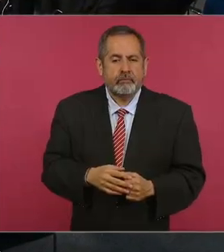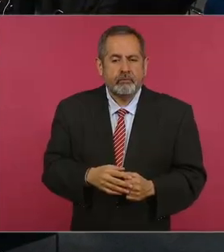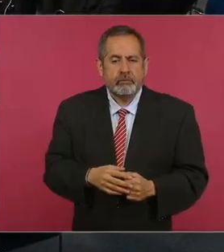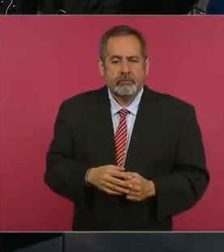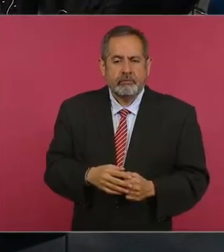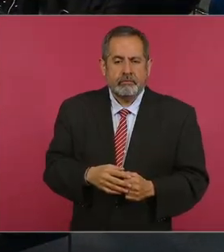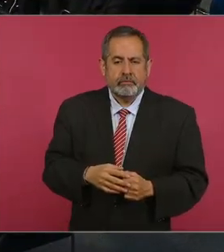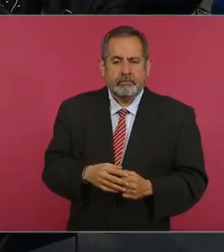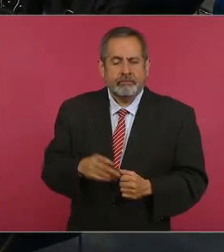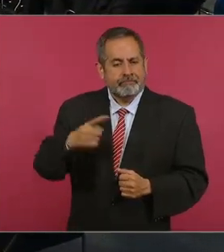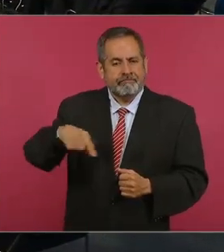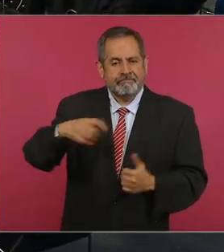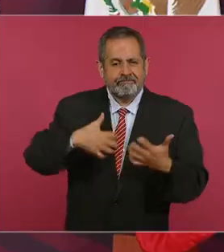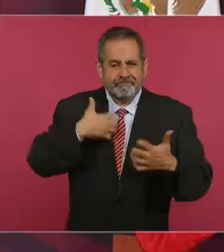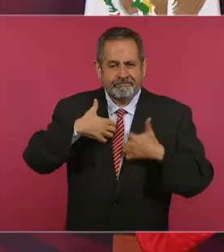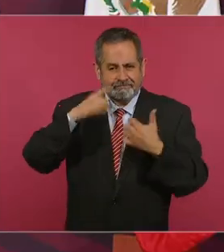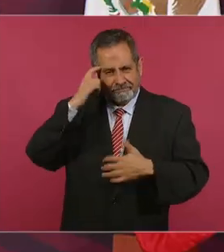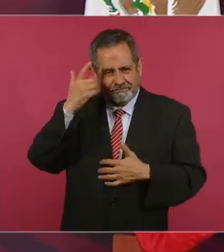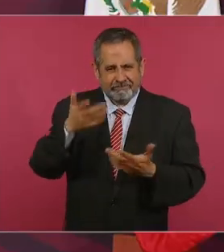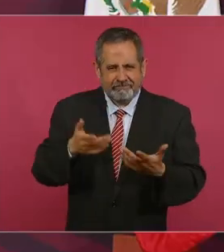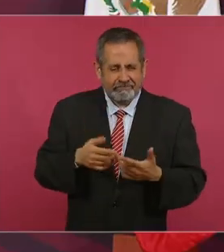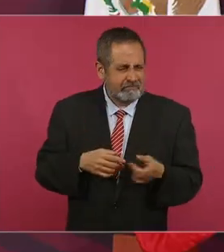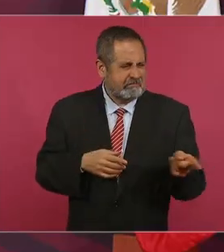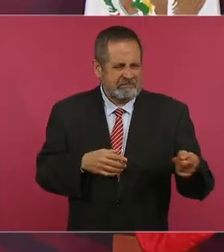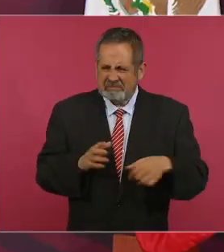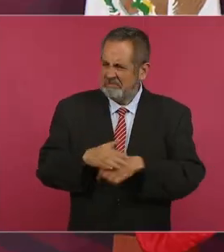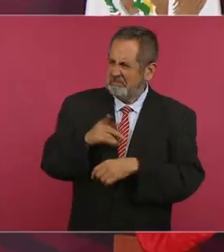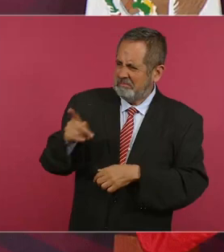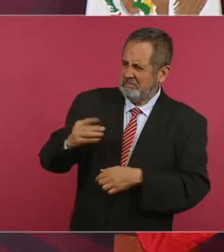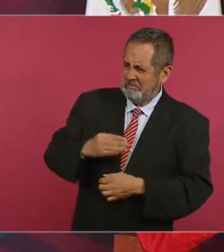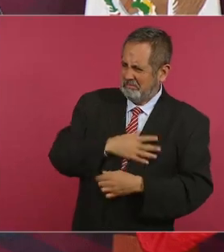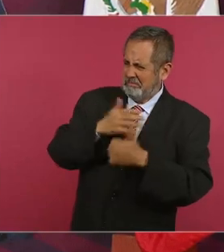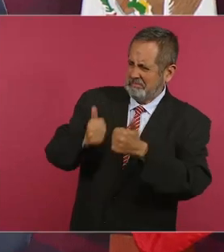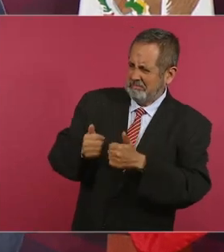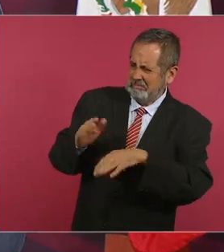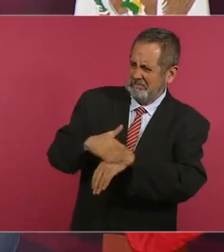se enojan que porque existe el Banco de Bienestar.